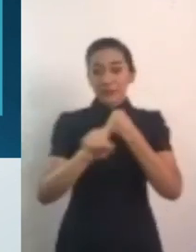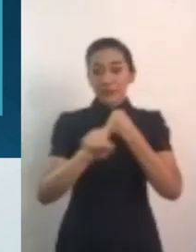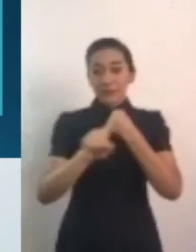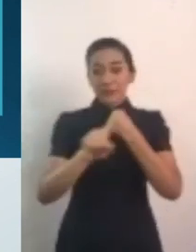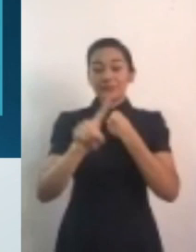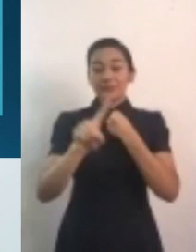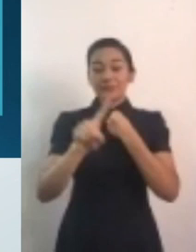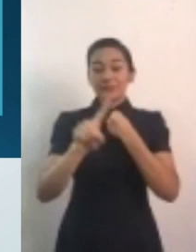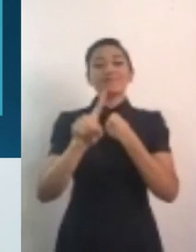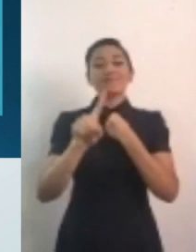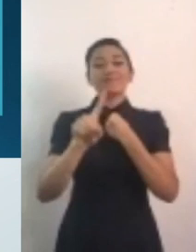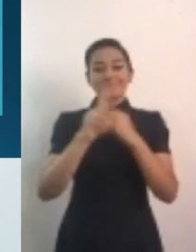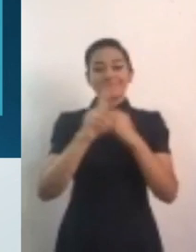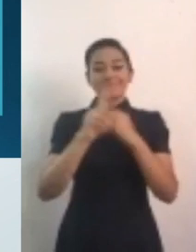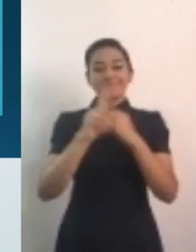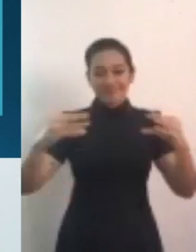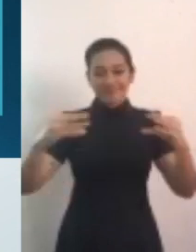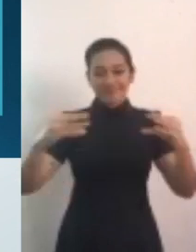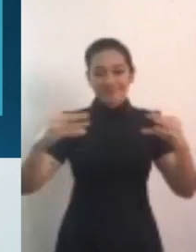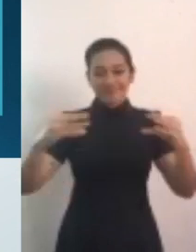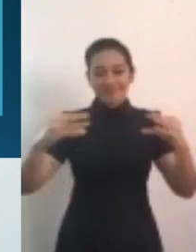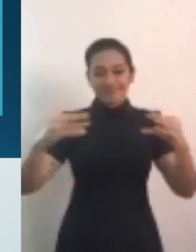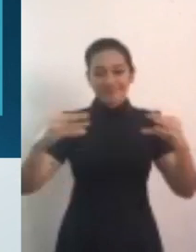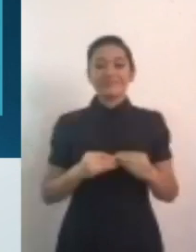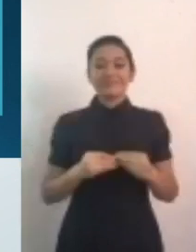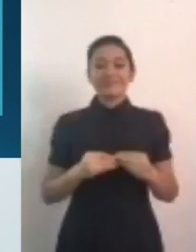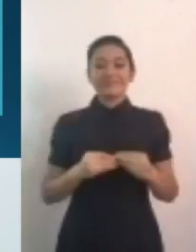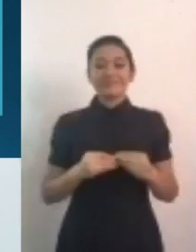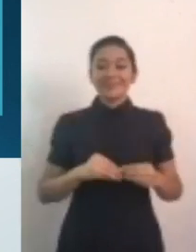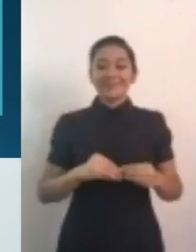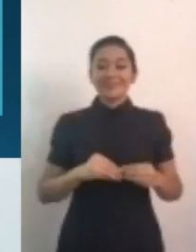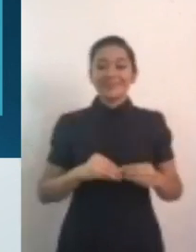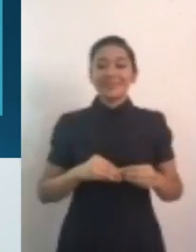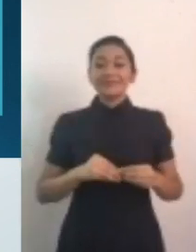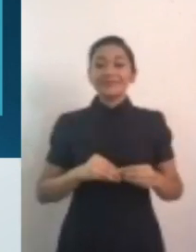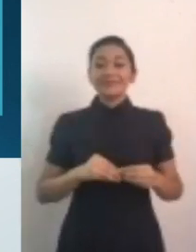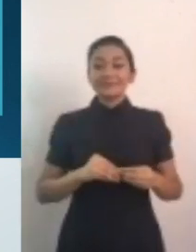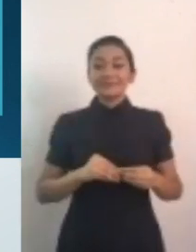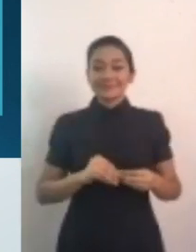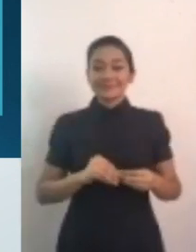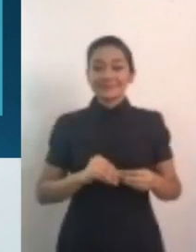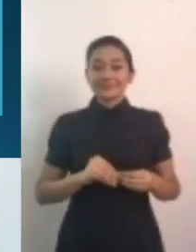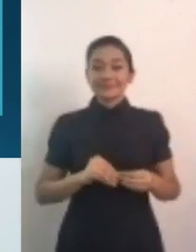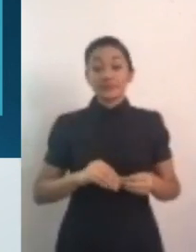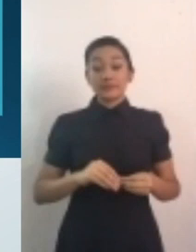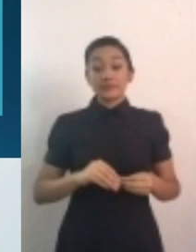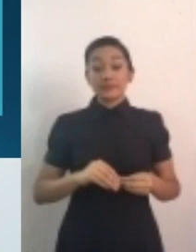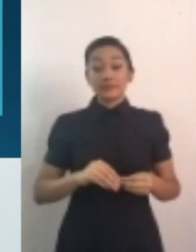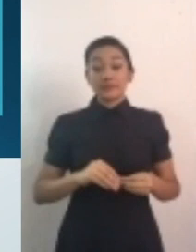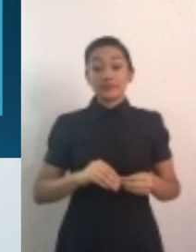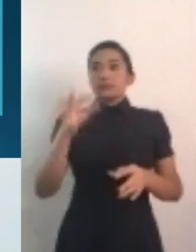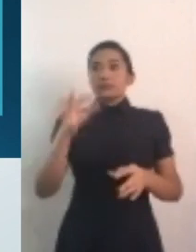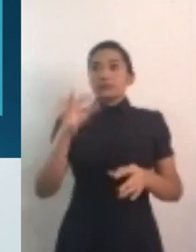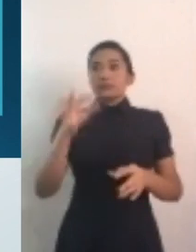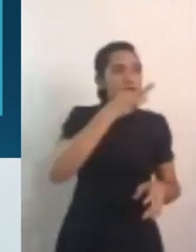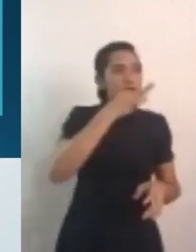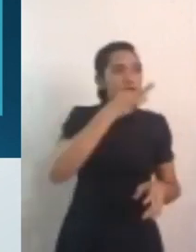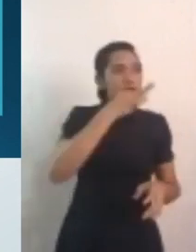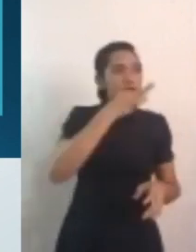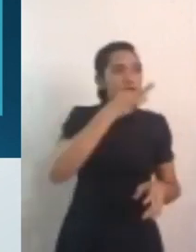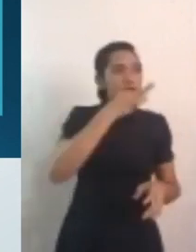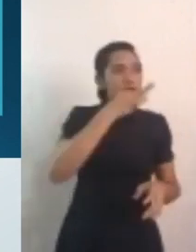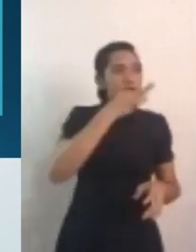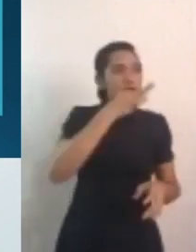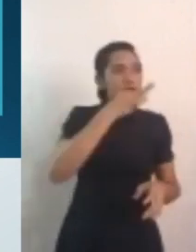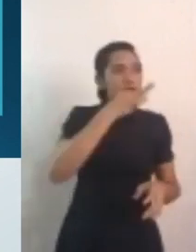una adaptación más cuidadosa. Aunque sea información preocupante, empezamos, y esto es muy importante, la